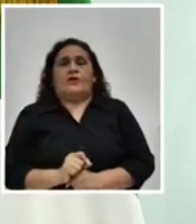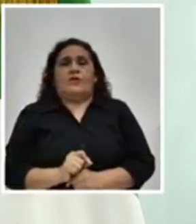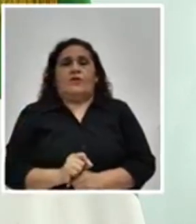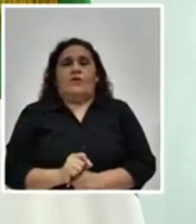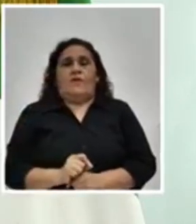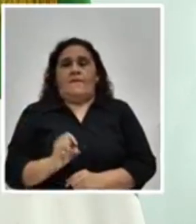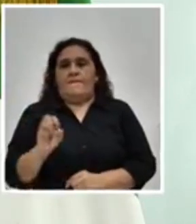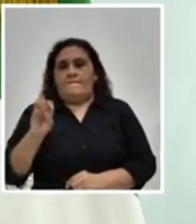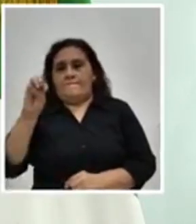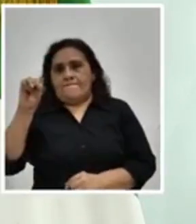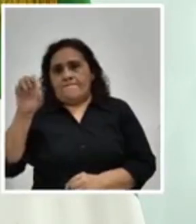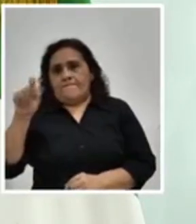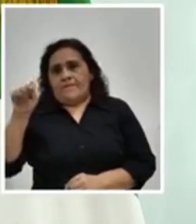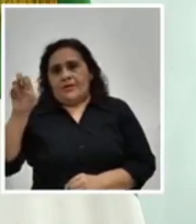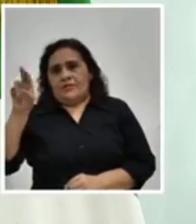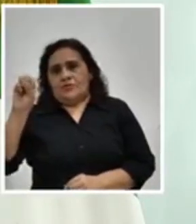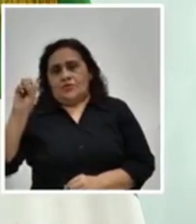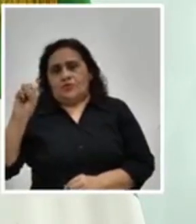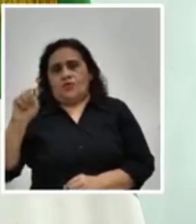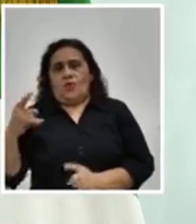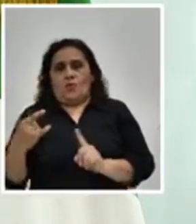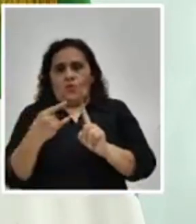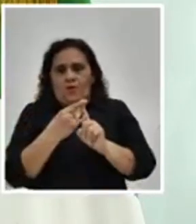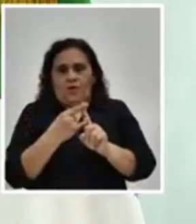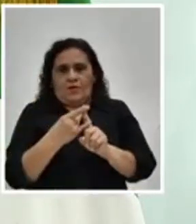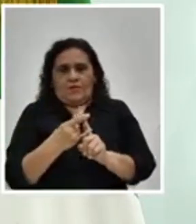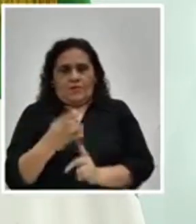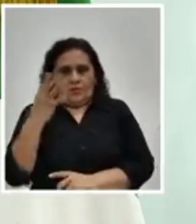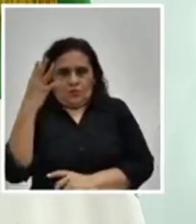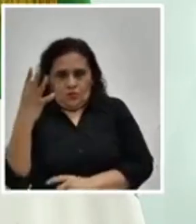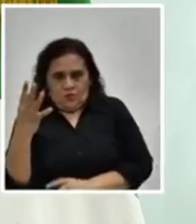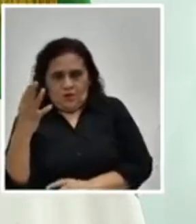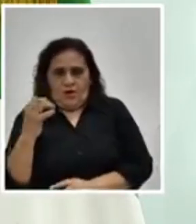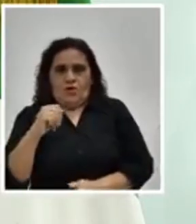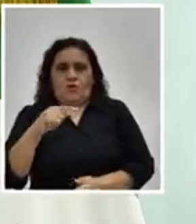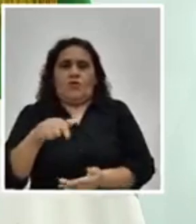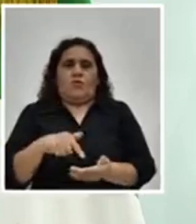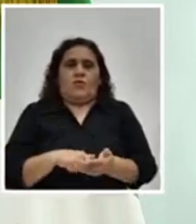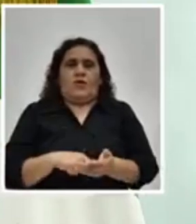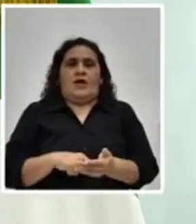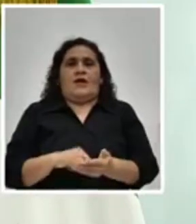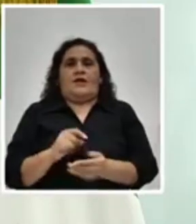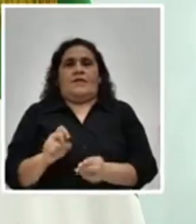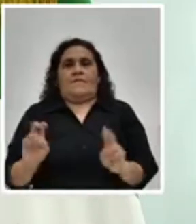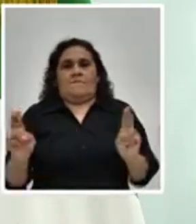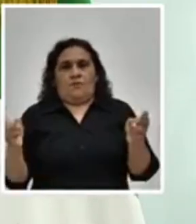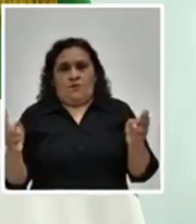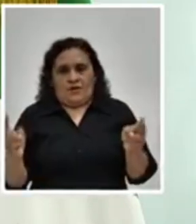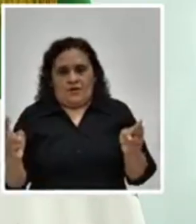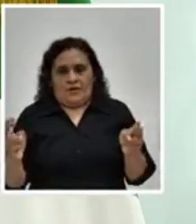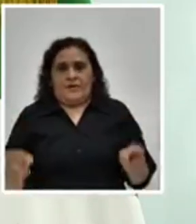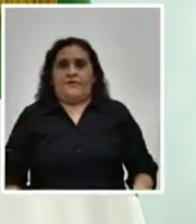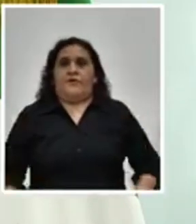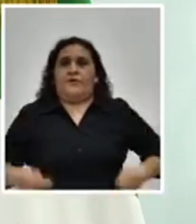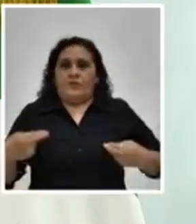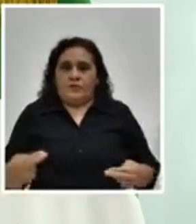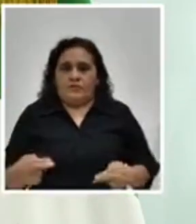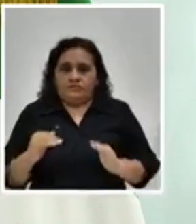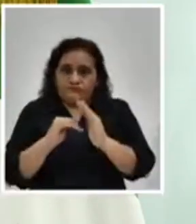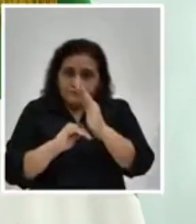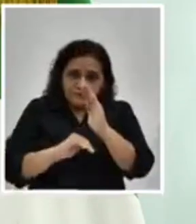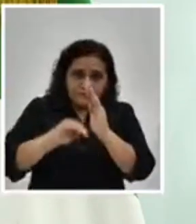335.84 metros cuadrados para construir 4 locales comerciales, lo que representa un incremento